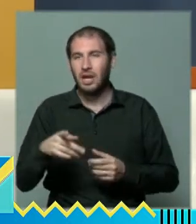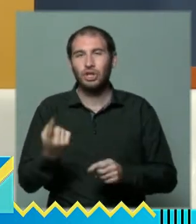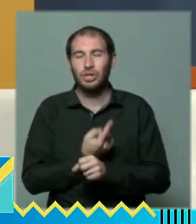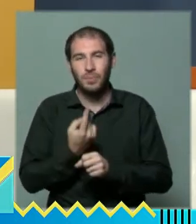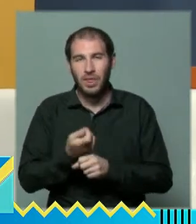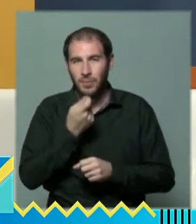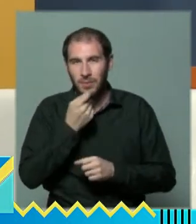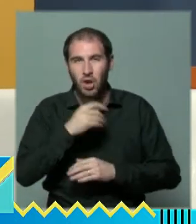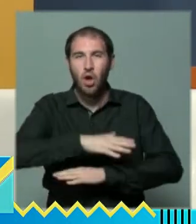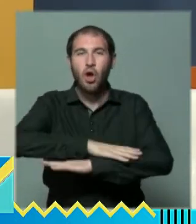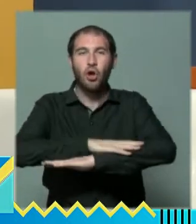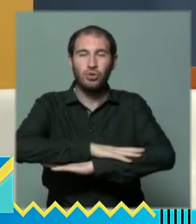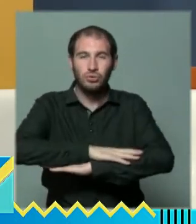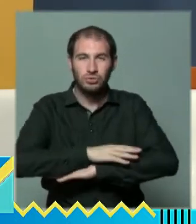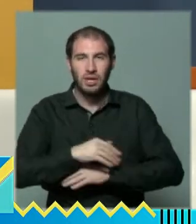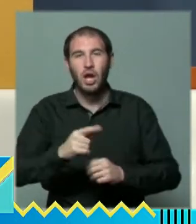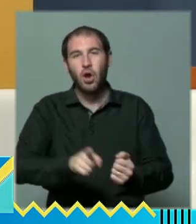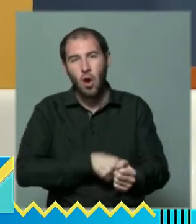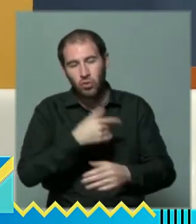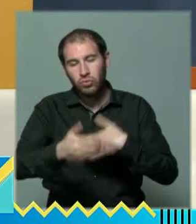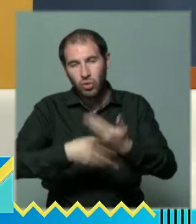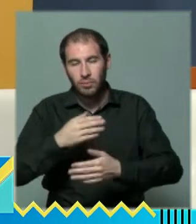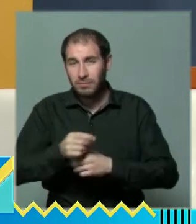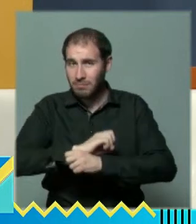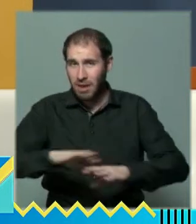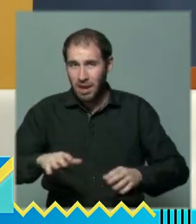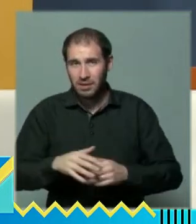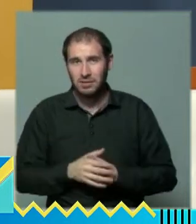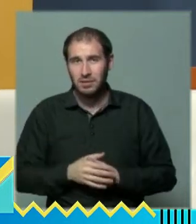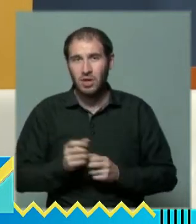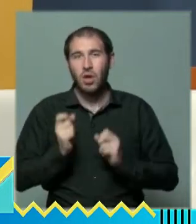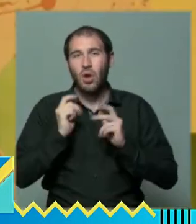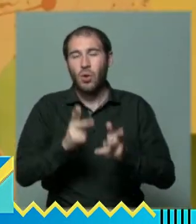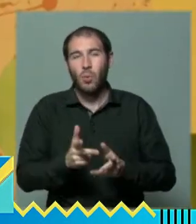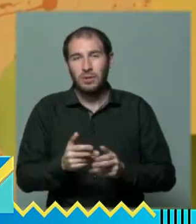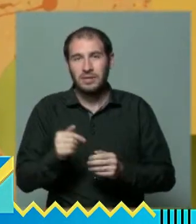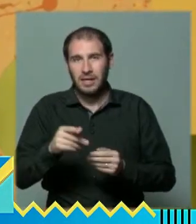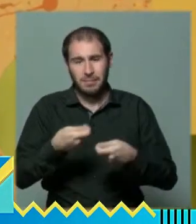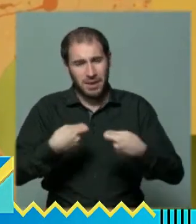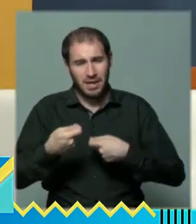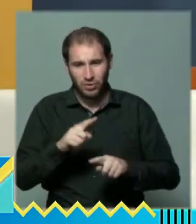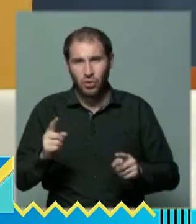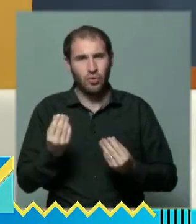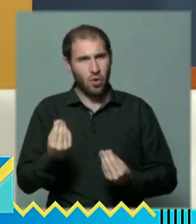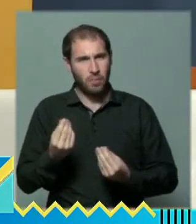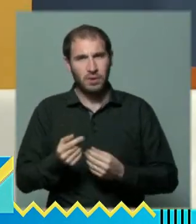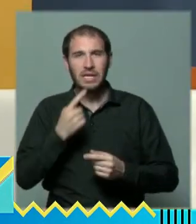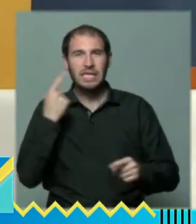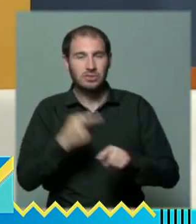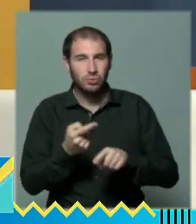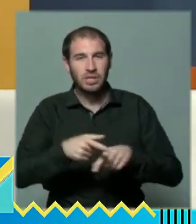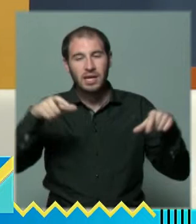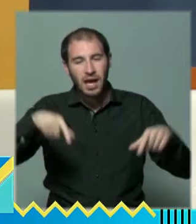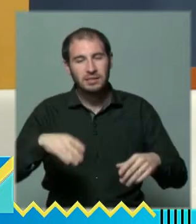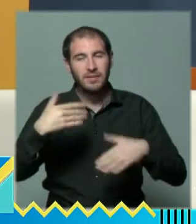entender por qué haya conductas que se hacen con habitualidad y que están mal, decir que no hay que regularlas, digamos. Insultar, agredir en la